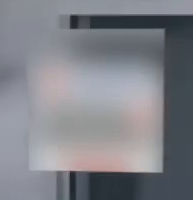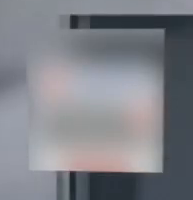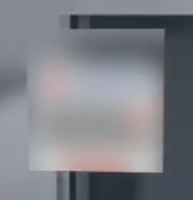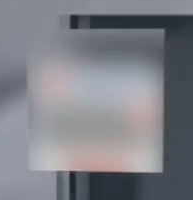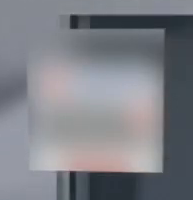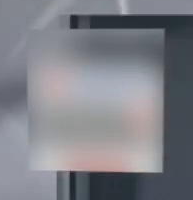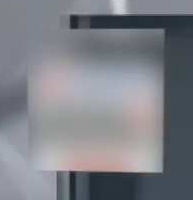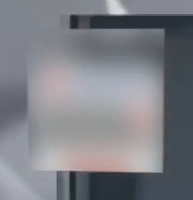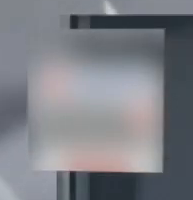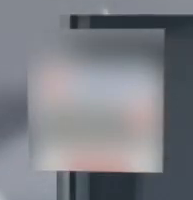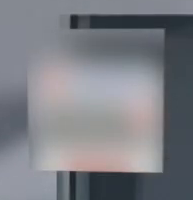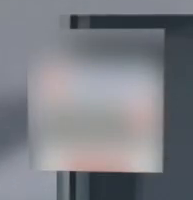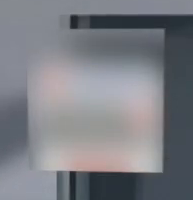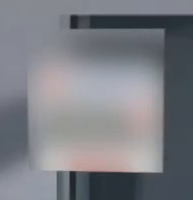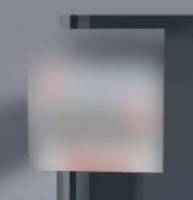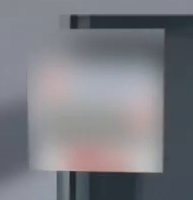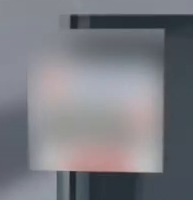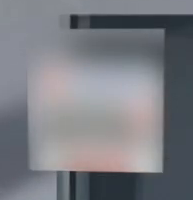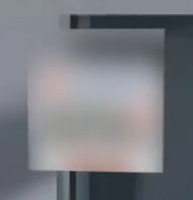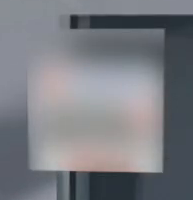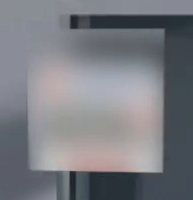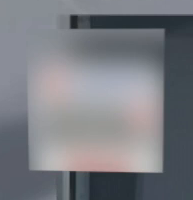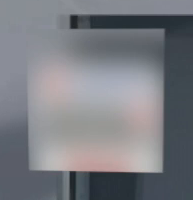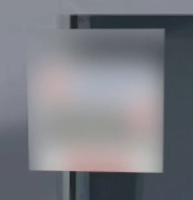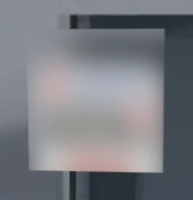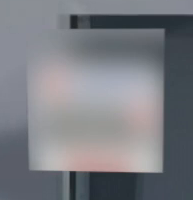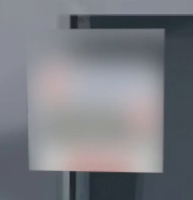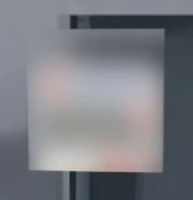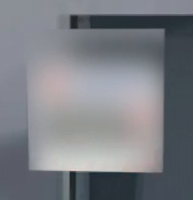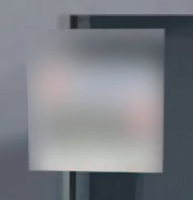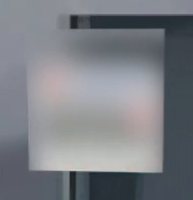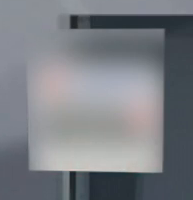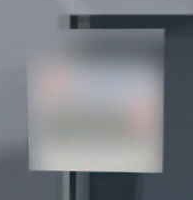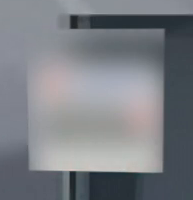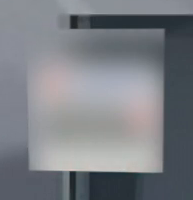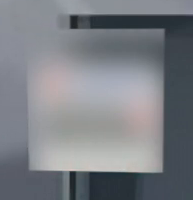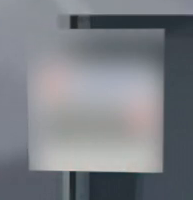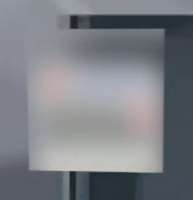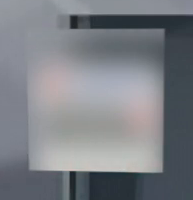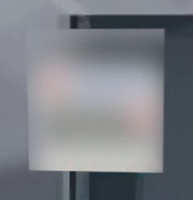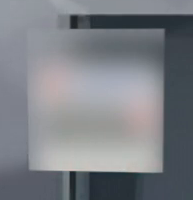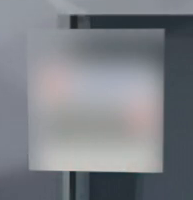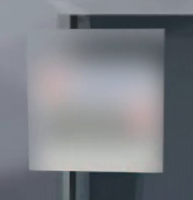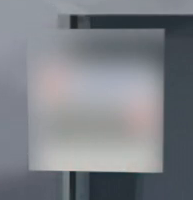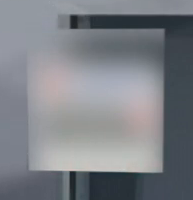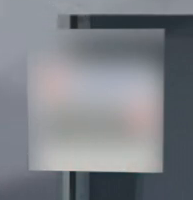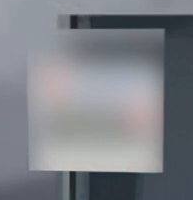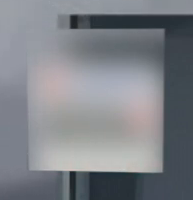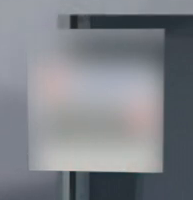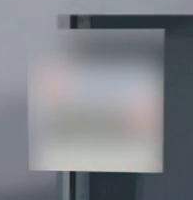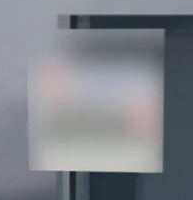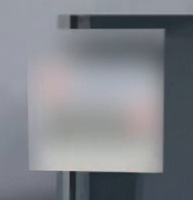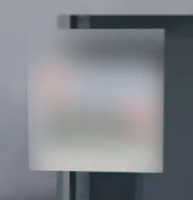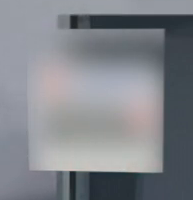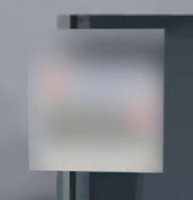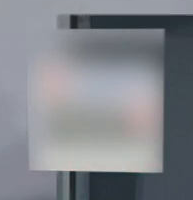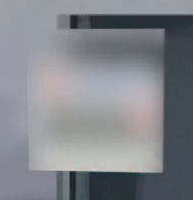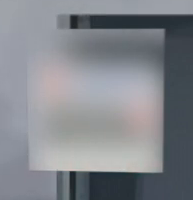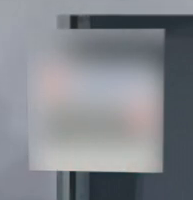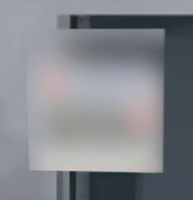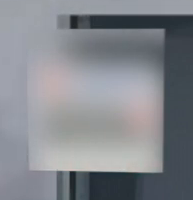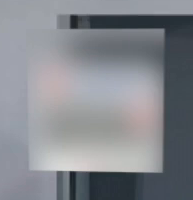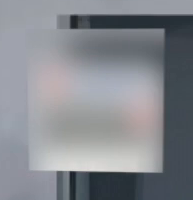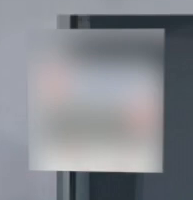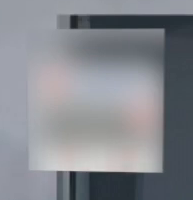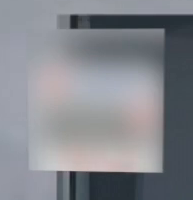en las últimas 24 horas sólo se registraron dos decesos por kobe 19 en puebla sin embargo es importante